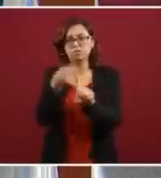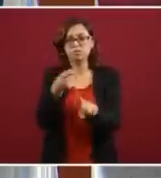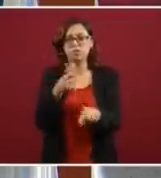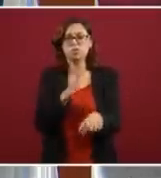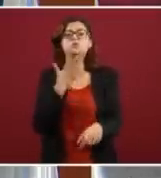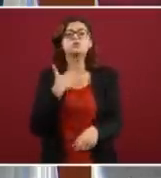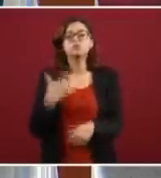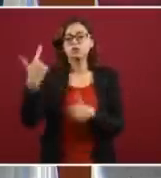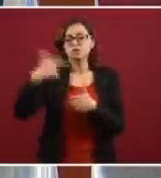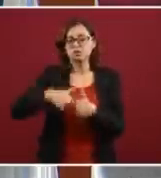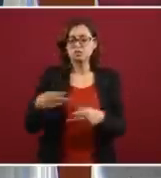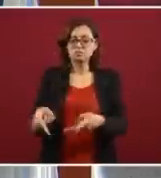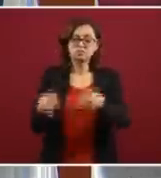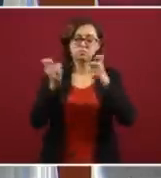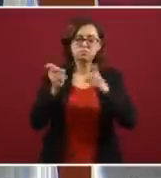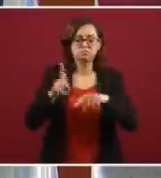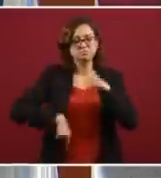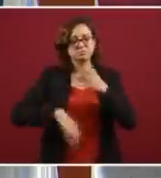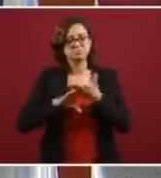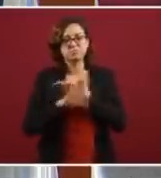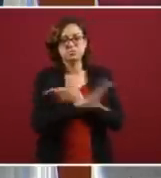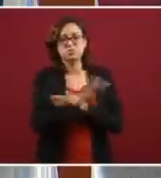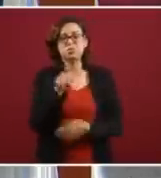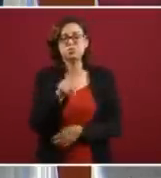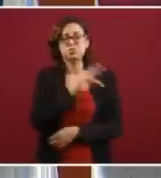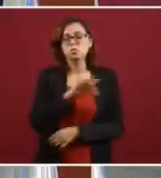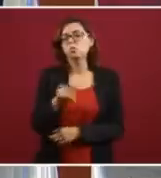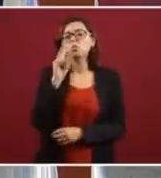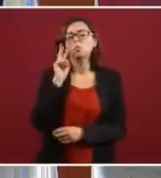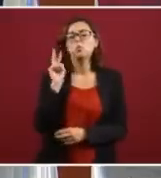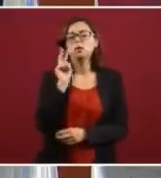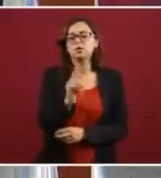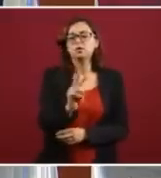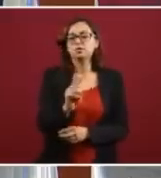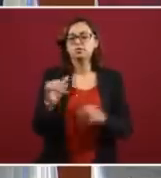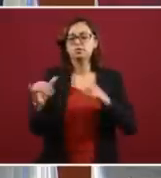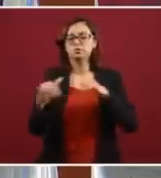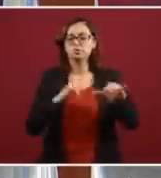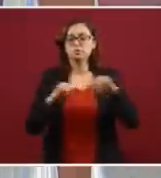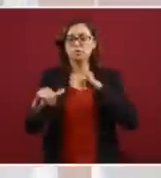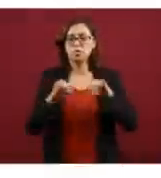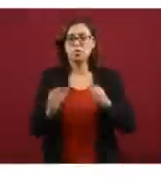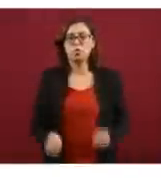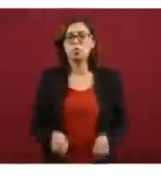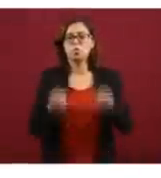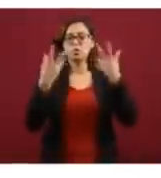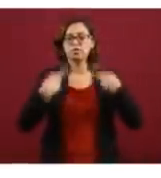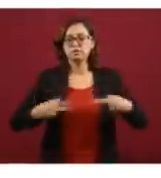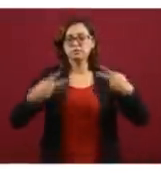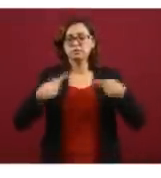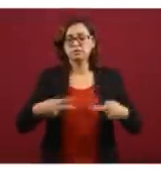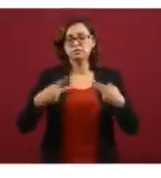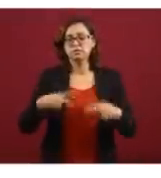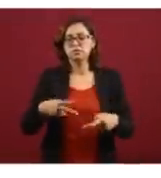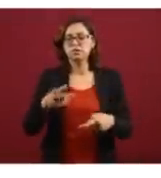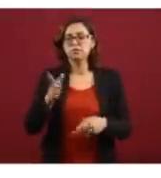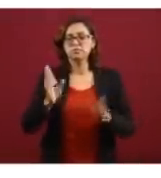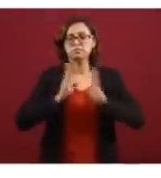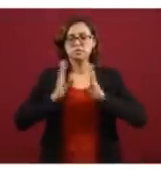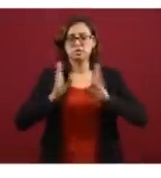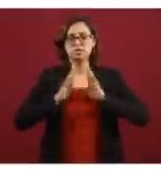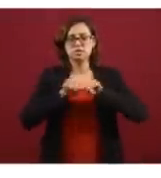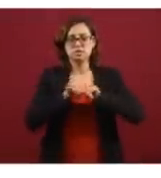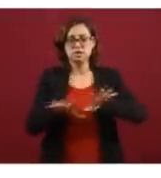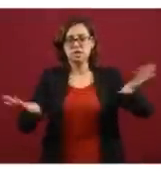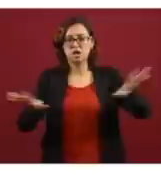de hidrocarburos. Aquí ustedes pueden apreciar en la lámina la cantidad de efectivos que tenemos desplegados en